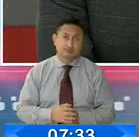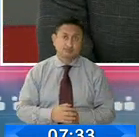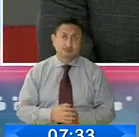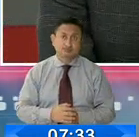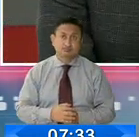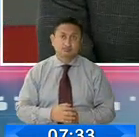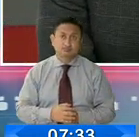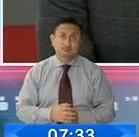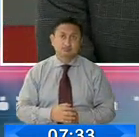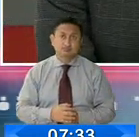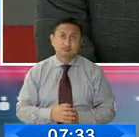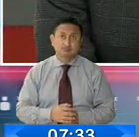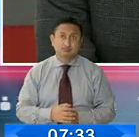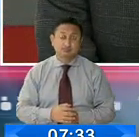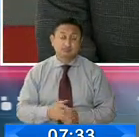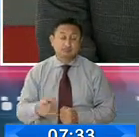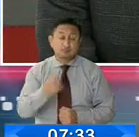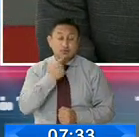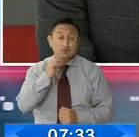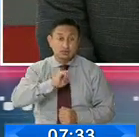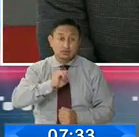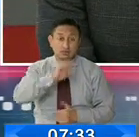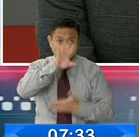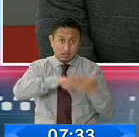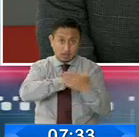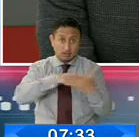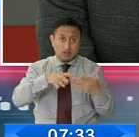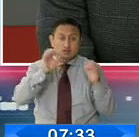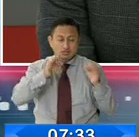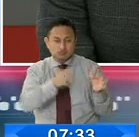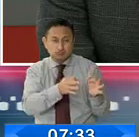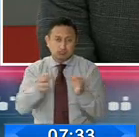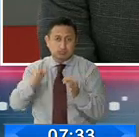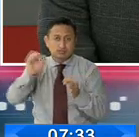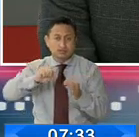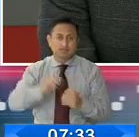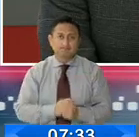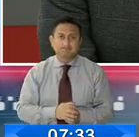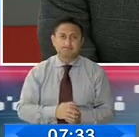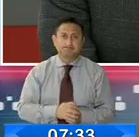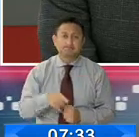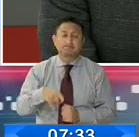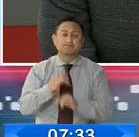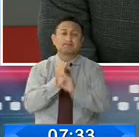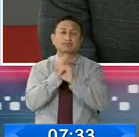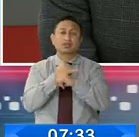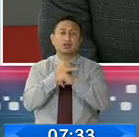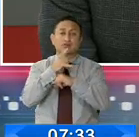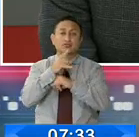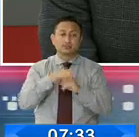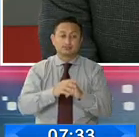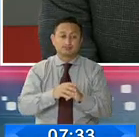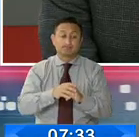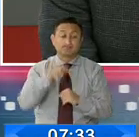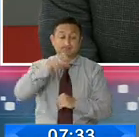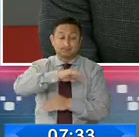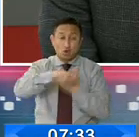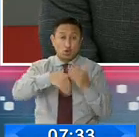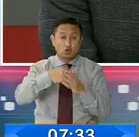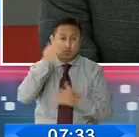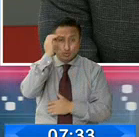reparatorias integrales en las que sí modifican el calendario electoral. Ingeniero Cabrera, el país está preocupado. Esperemos que